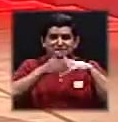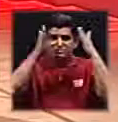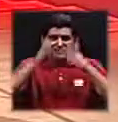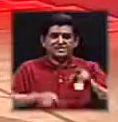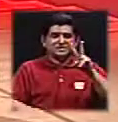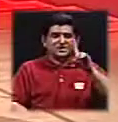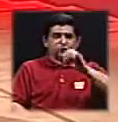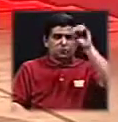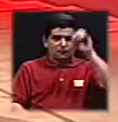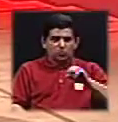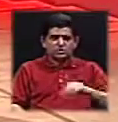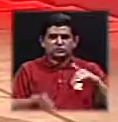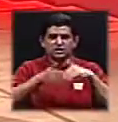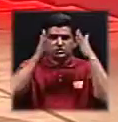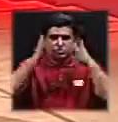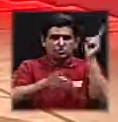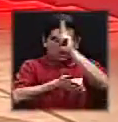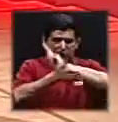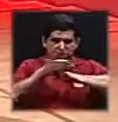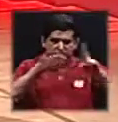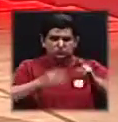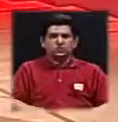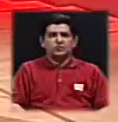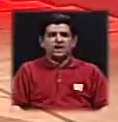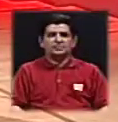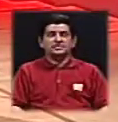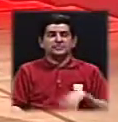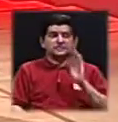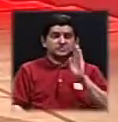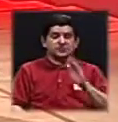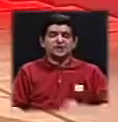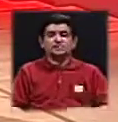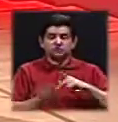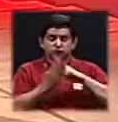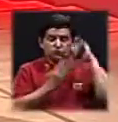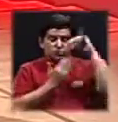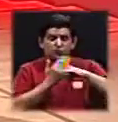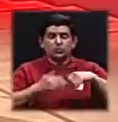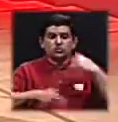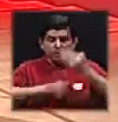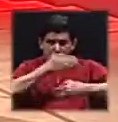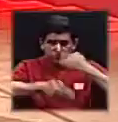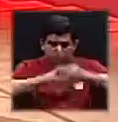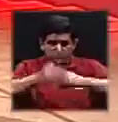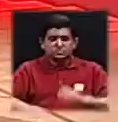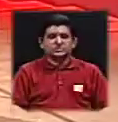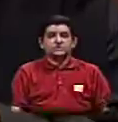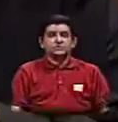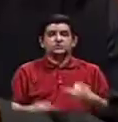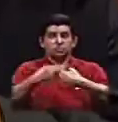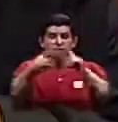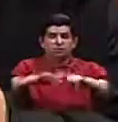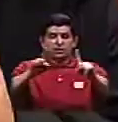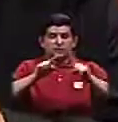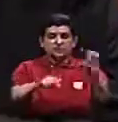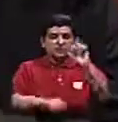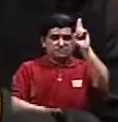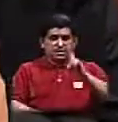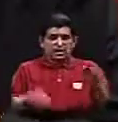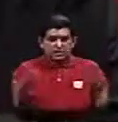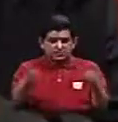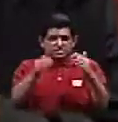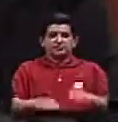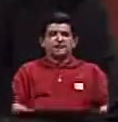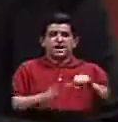del 21% de estudiantes universitarios durante la vida del proyecto, impulsando el desarrollo en las regiones de Costa Rica, haciendo